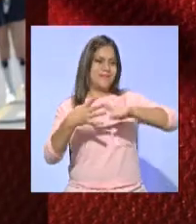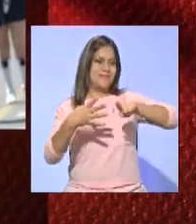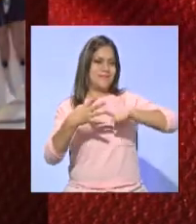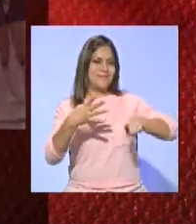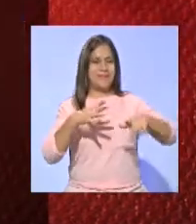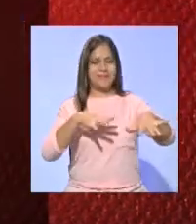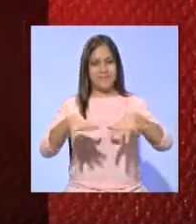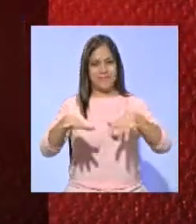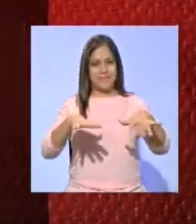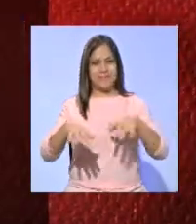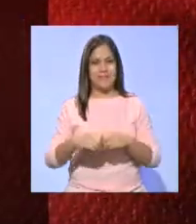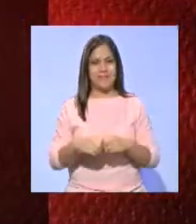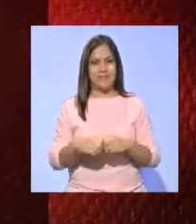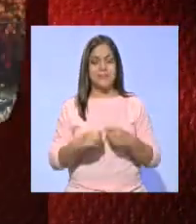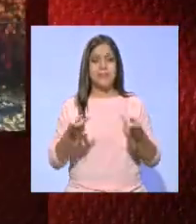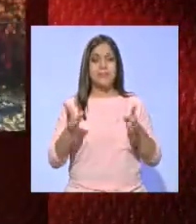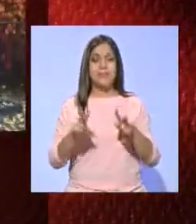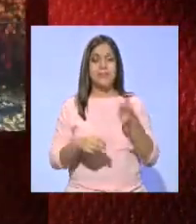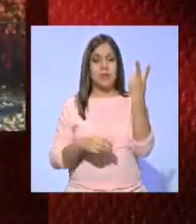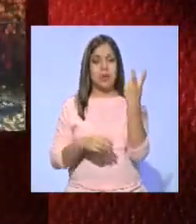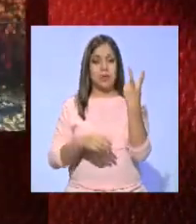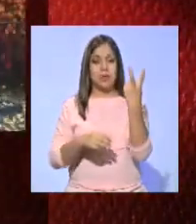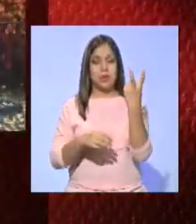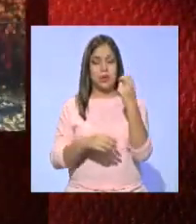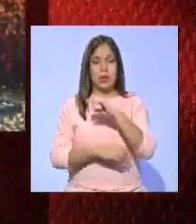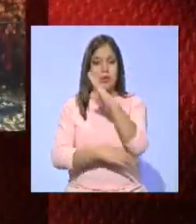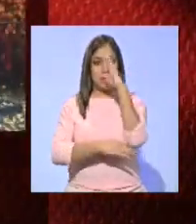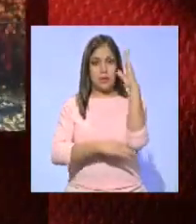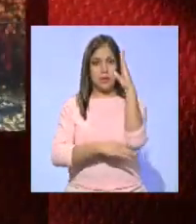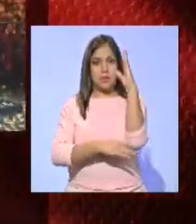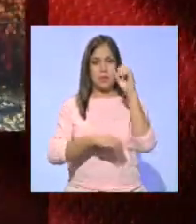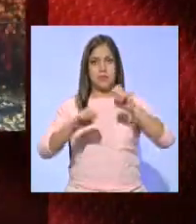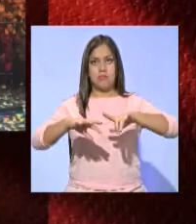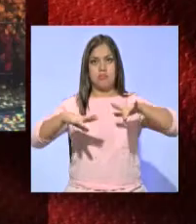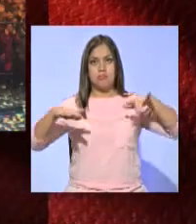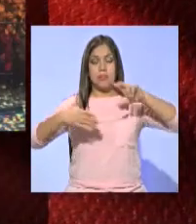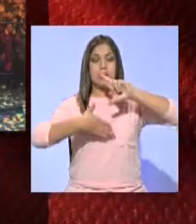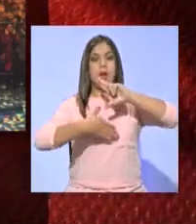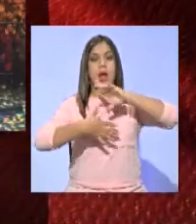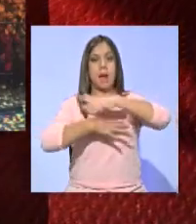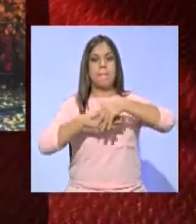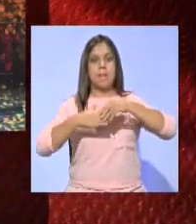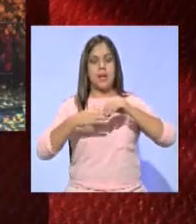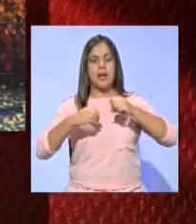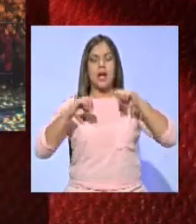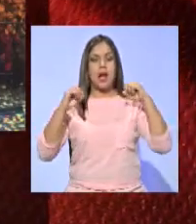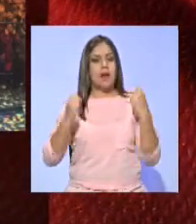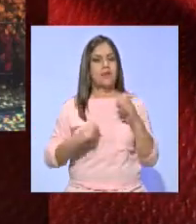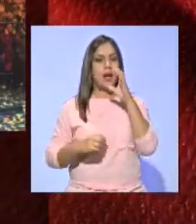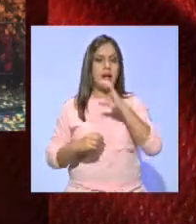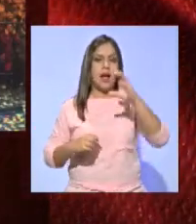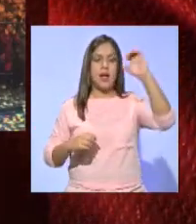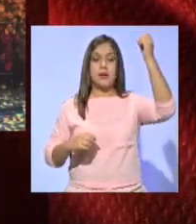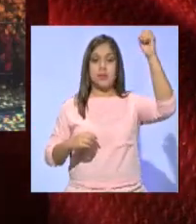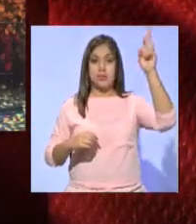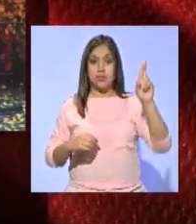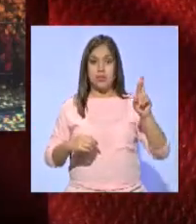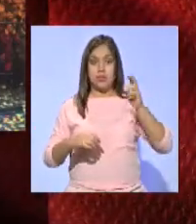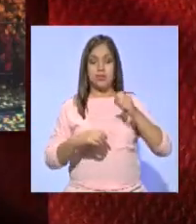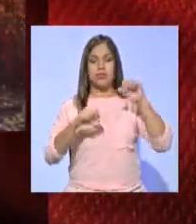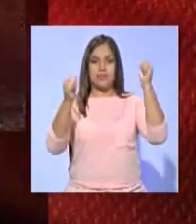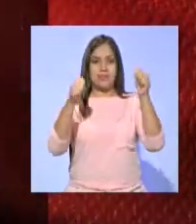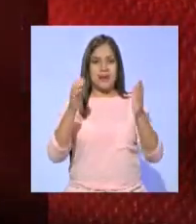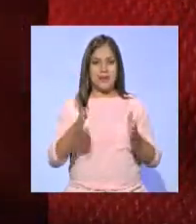actividad. Mientras que a las 12 del día es el concierto de América Canta en la Tribuna del Sur, con artistas